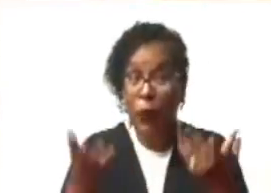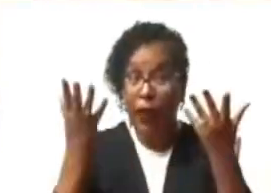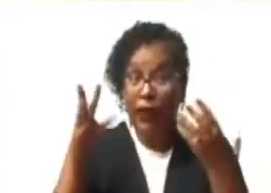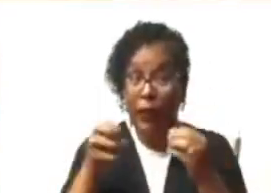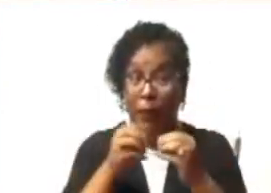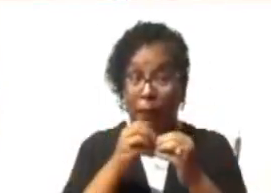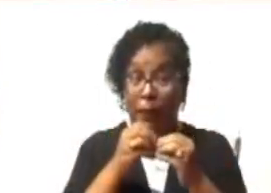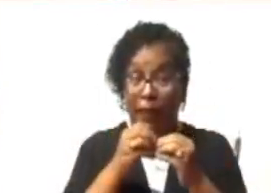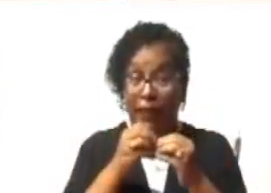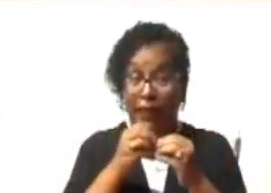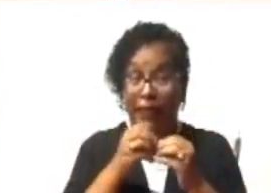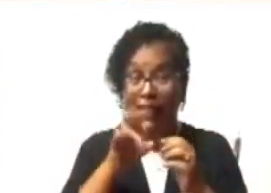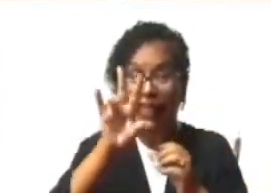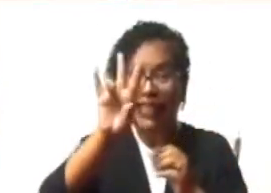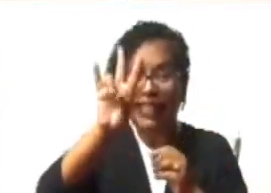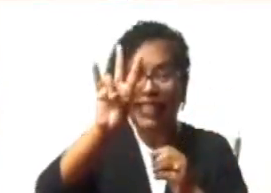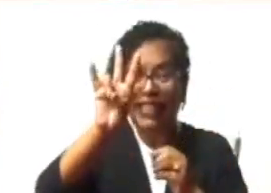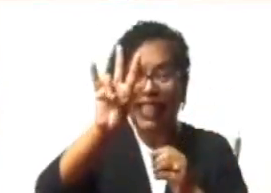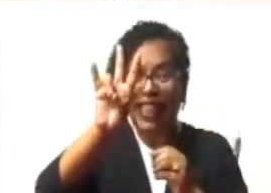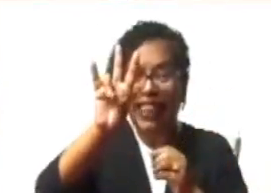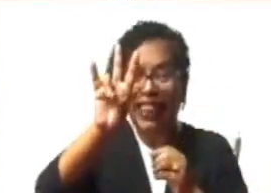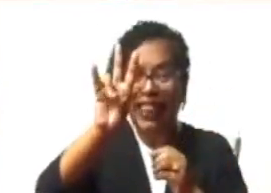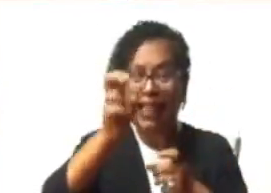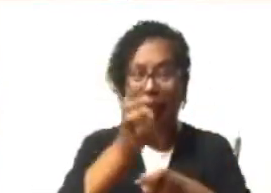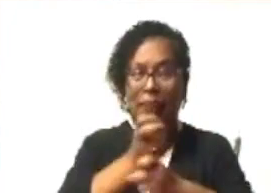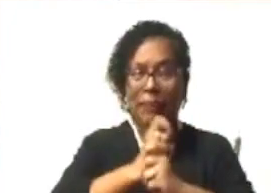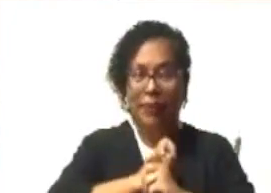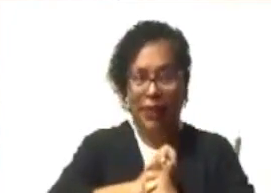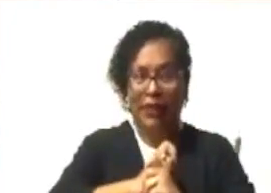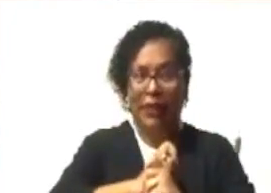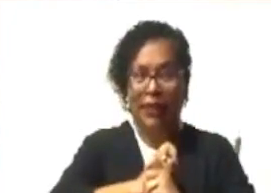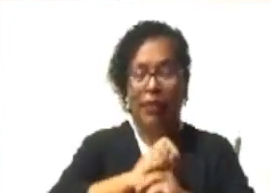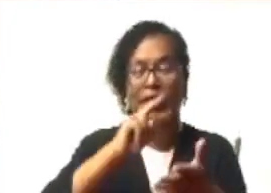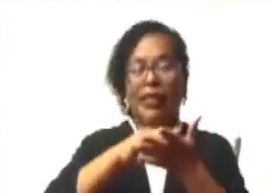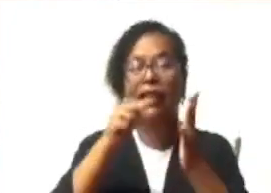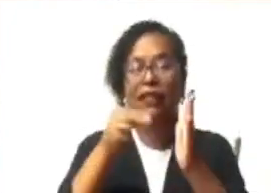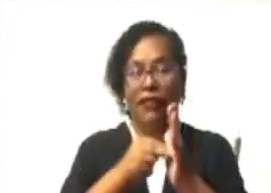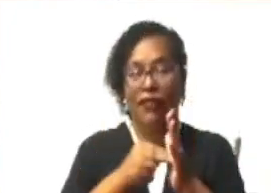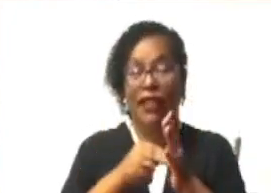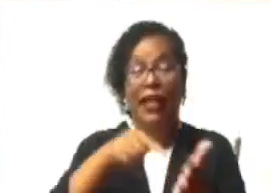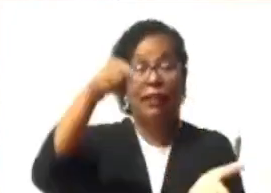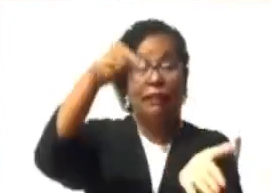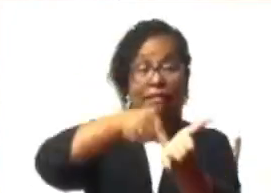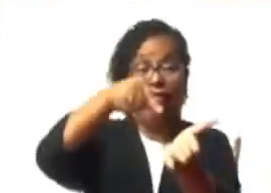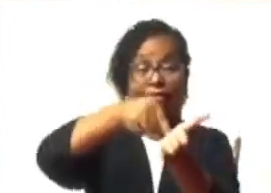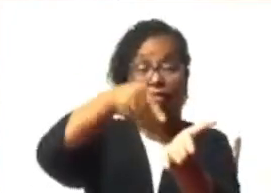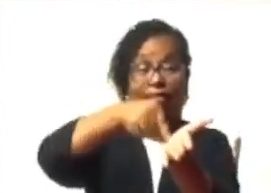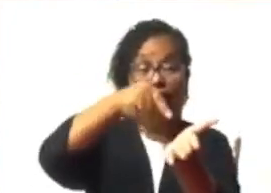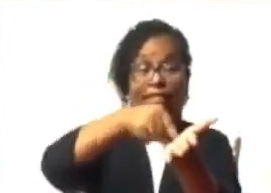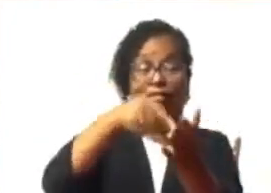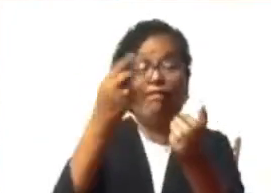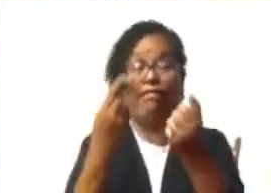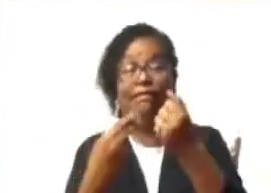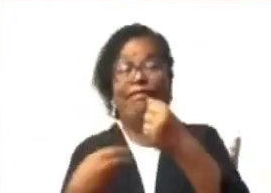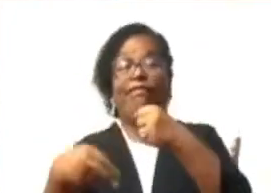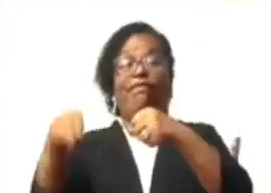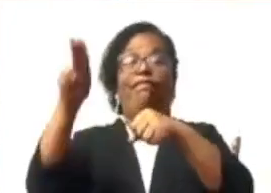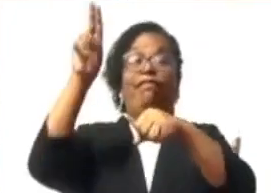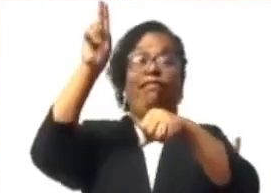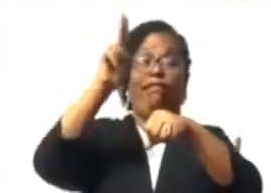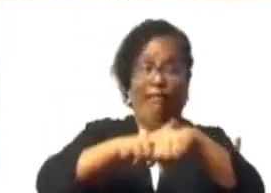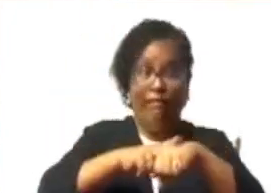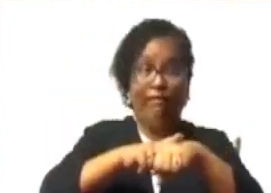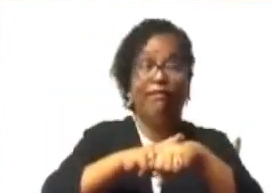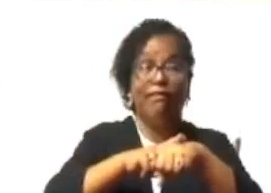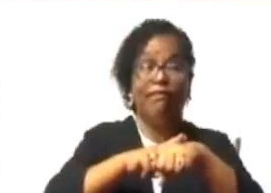más, incrementando la deuda. Estamos hablando, y en días pasados